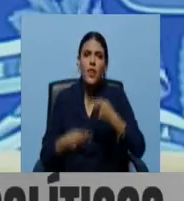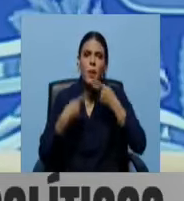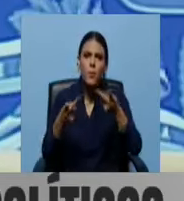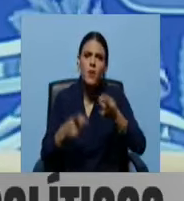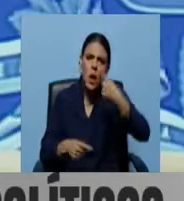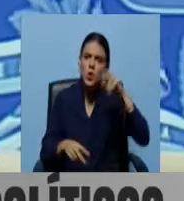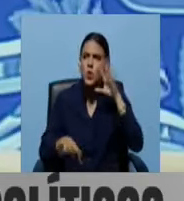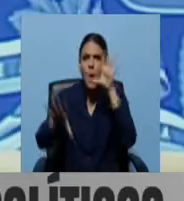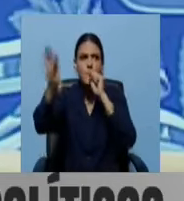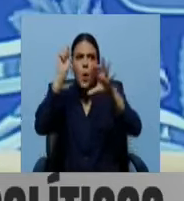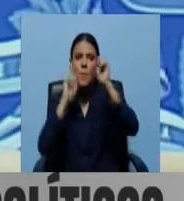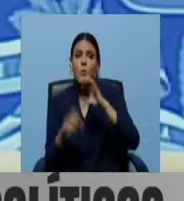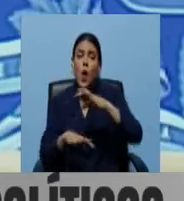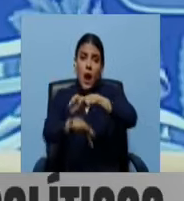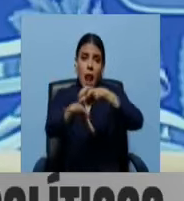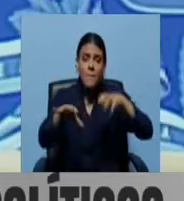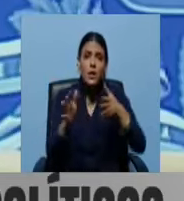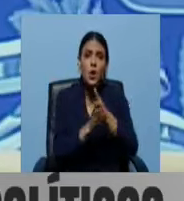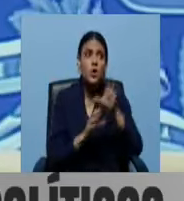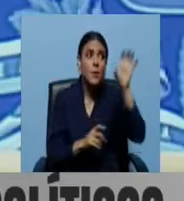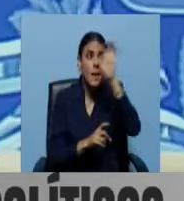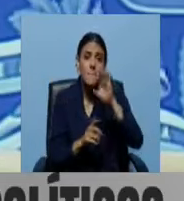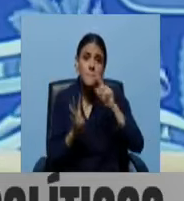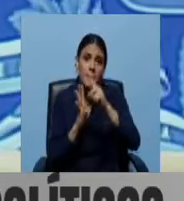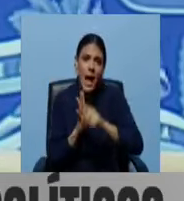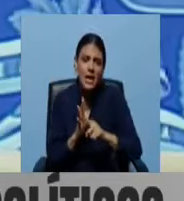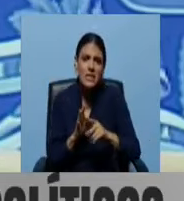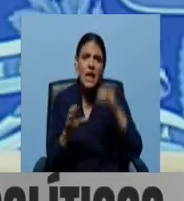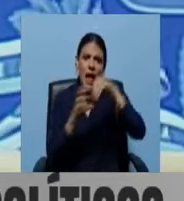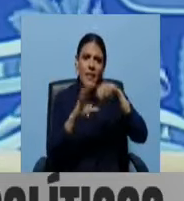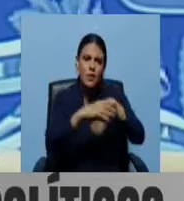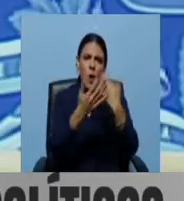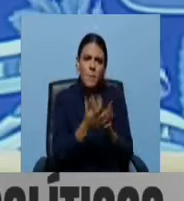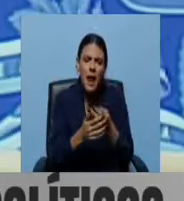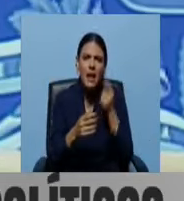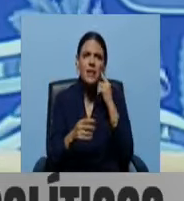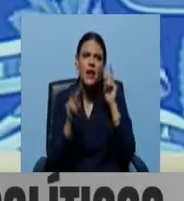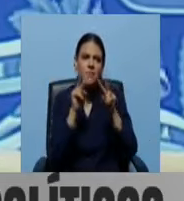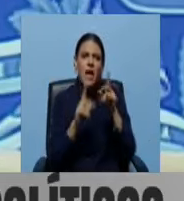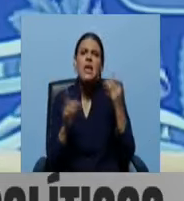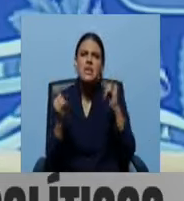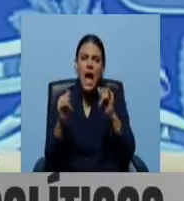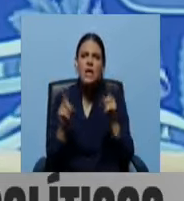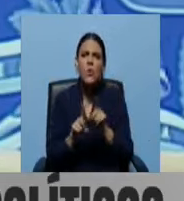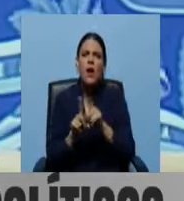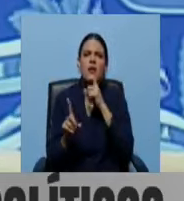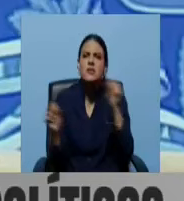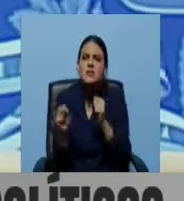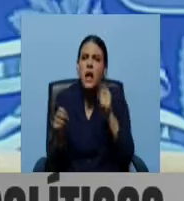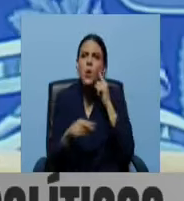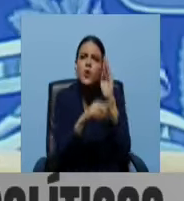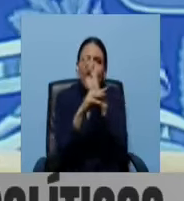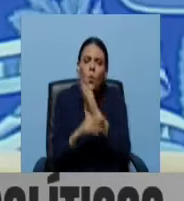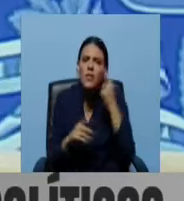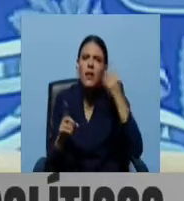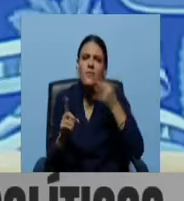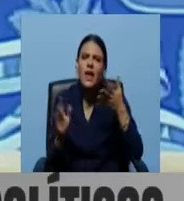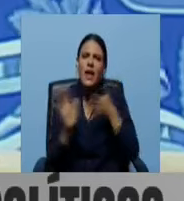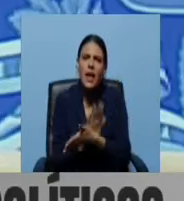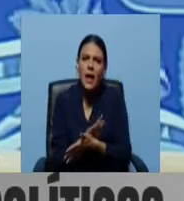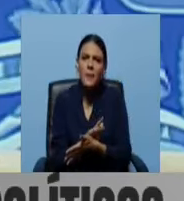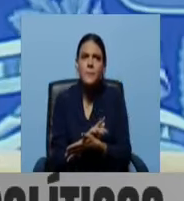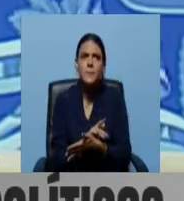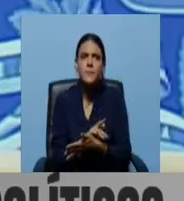hemos notado que la gran mayoría de los países del planeta, otra vez, son muy celosos y muy cuidadosos en lo que tiene que ver